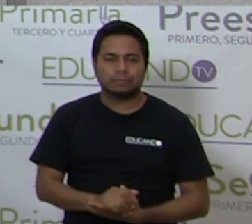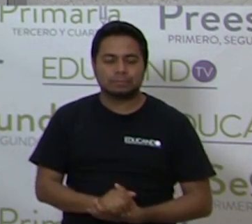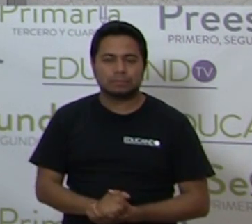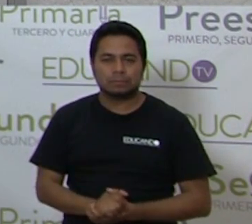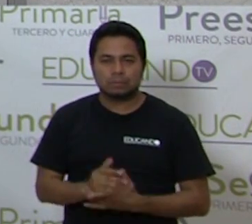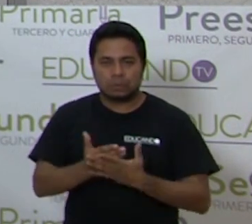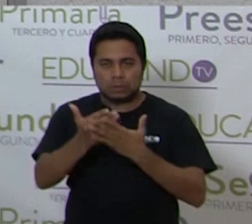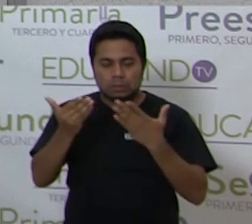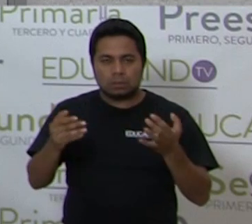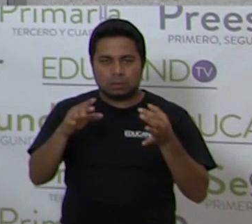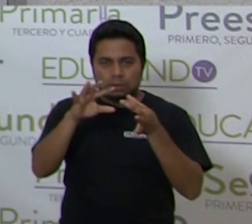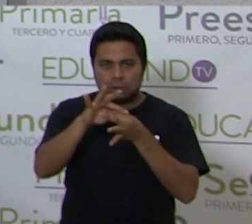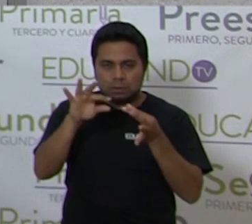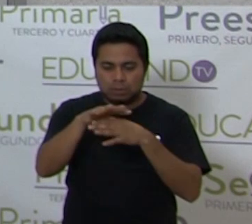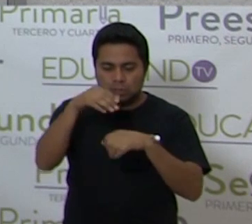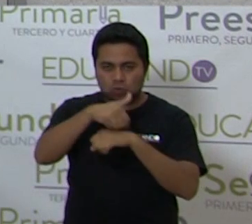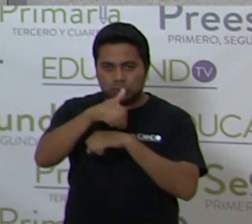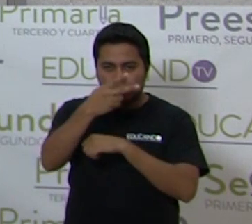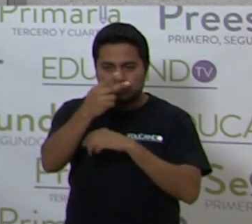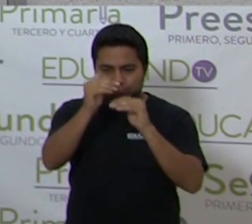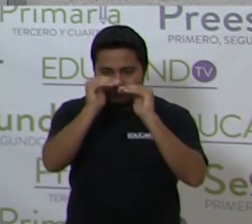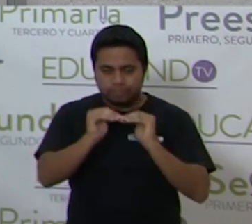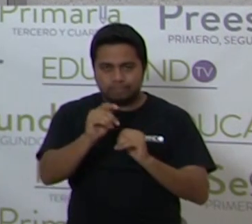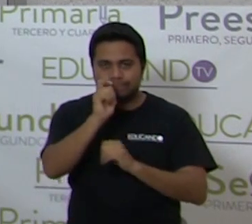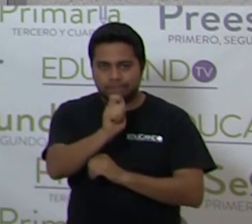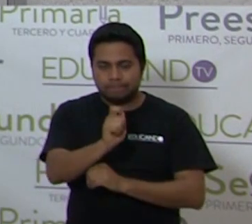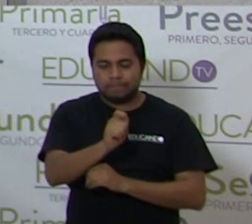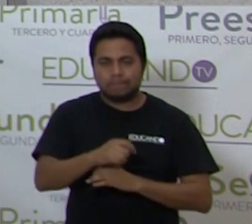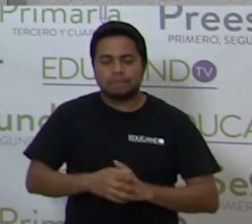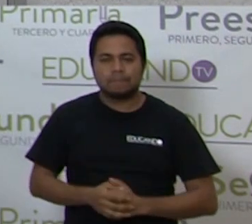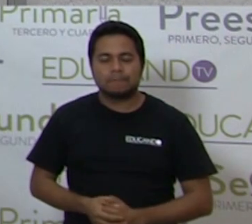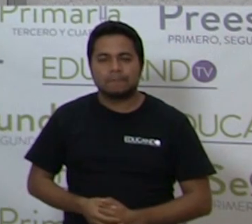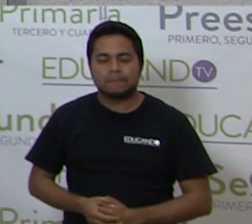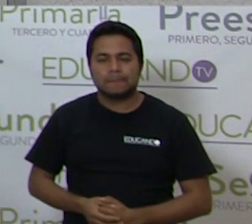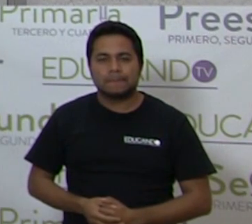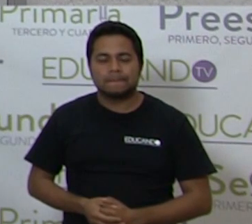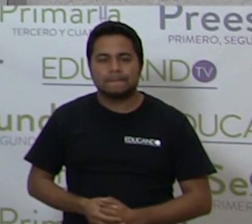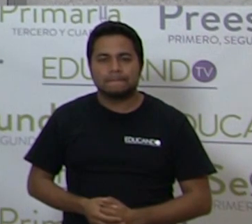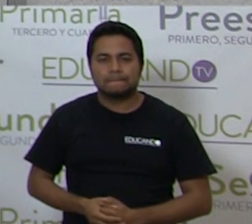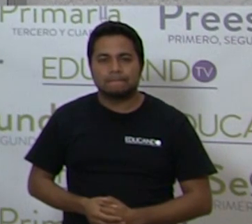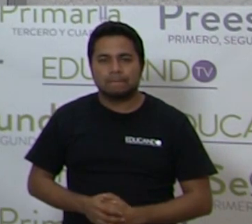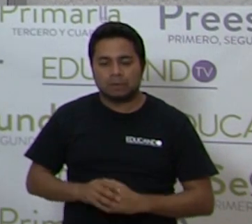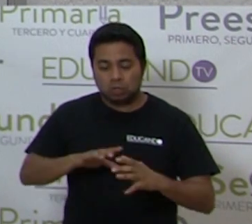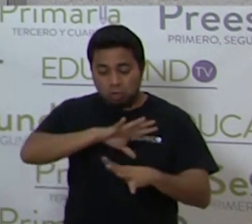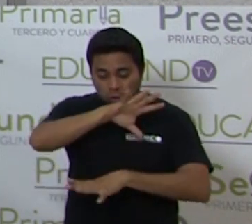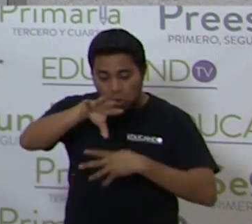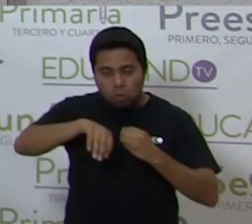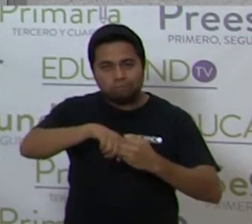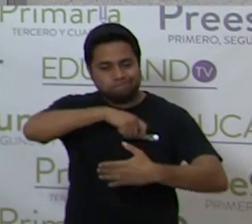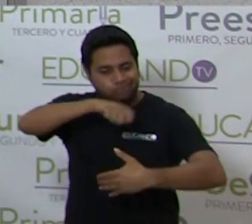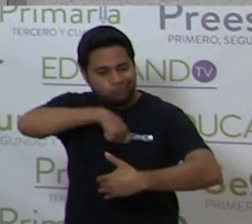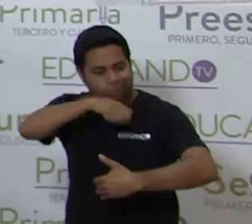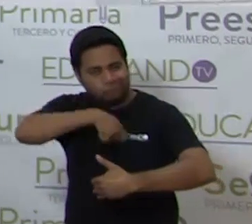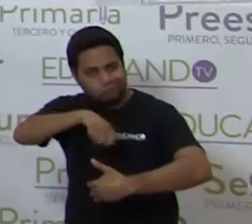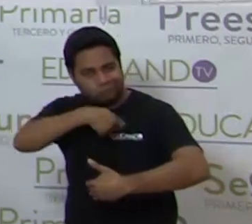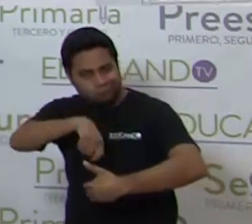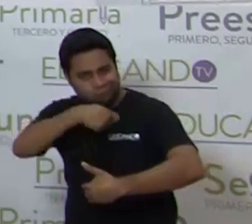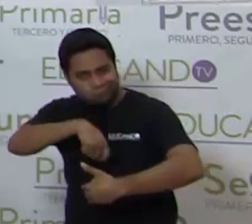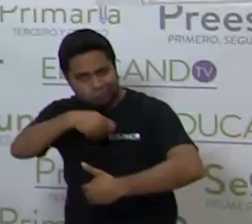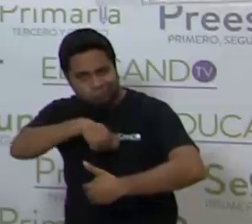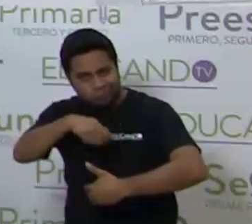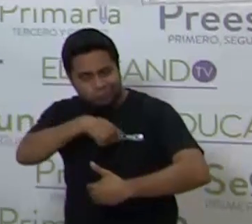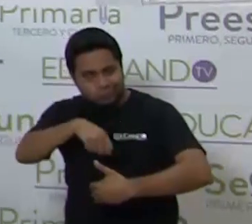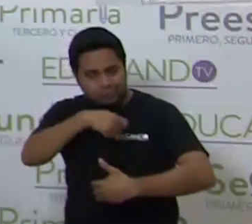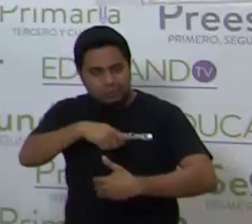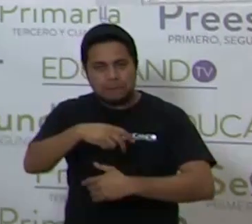la instrucción número 2. Batir todo bien. Segundo verbo